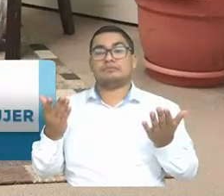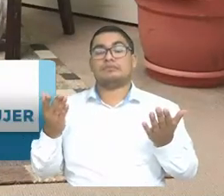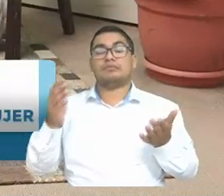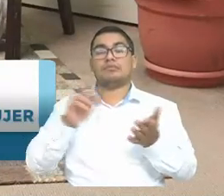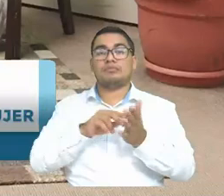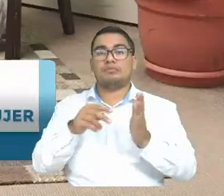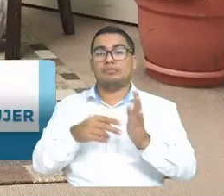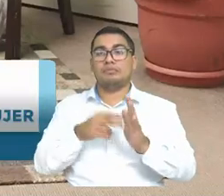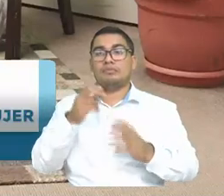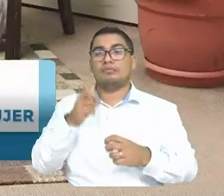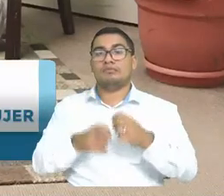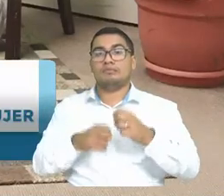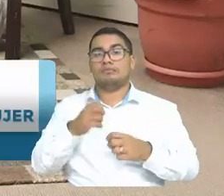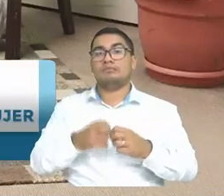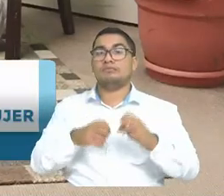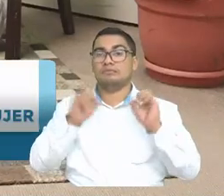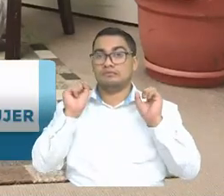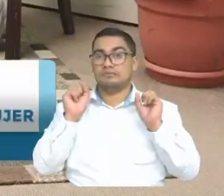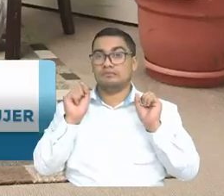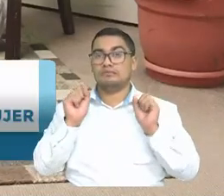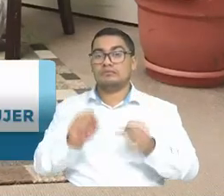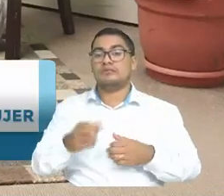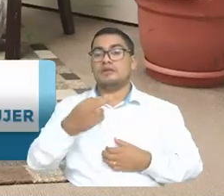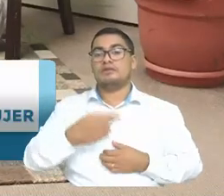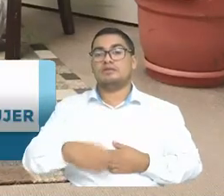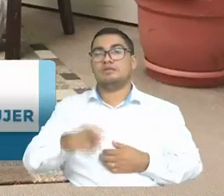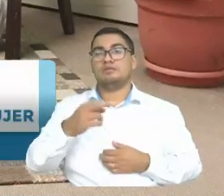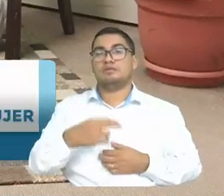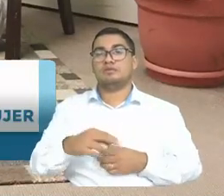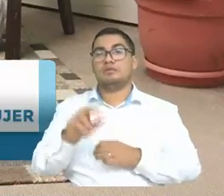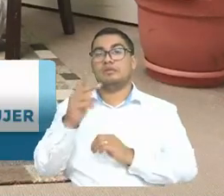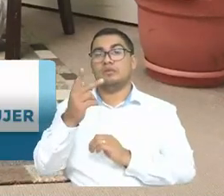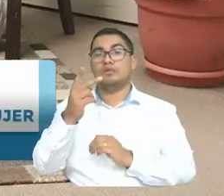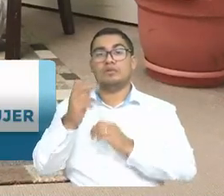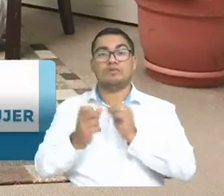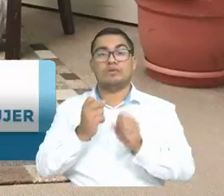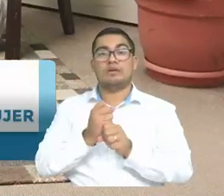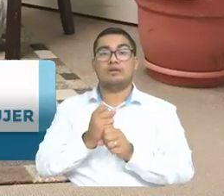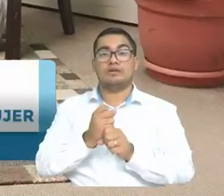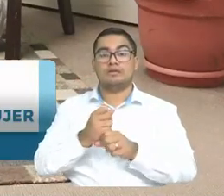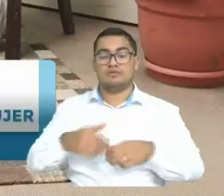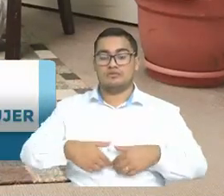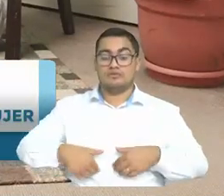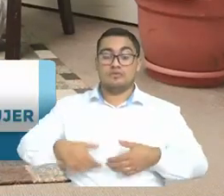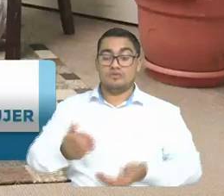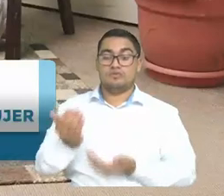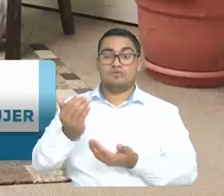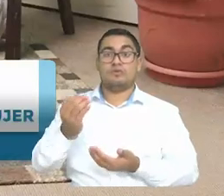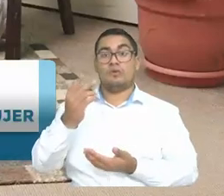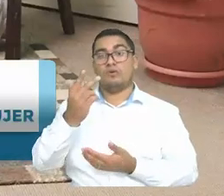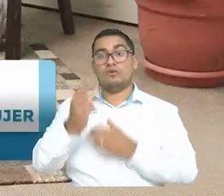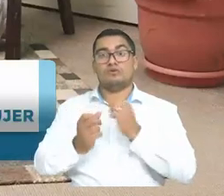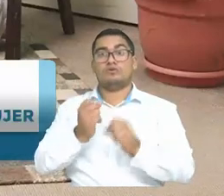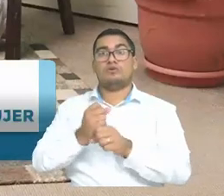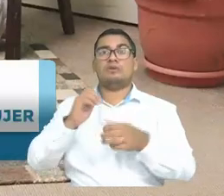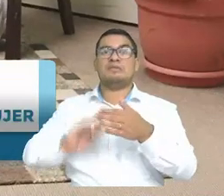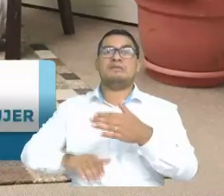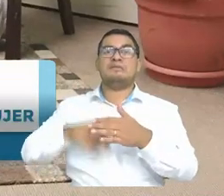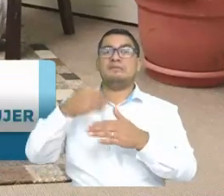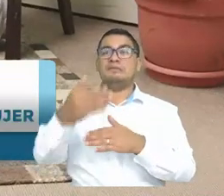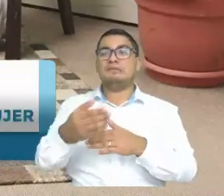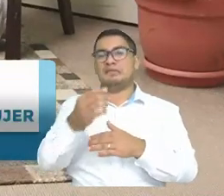haber más complicación y esto puede conllevar a un sangrado. 8 años después de la cesárea, tienen que tener pendiente la mujer.